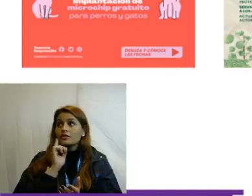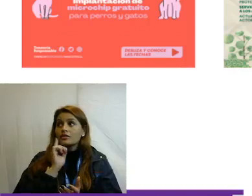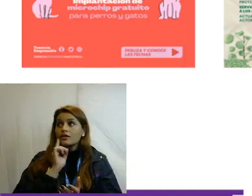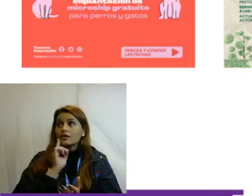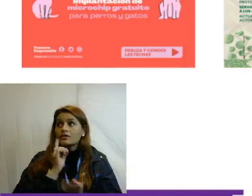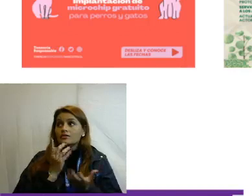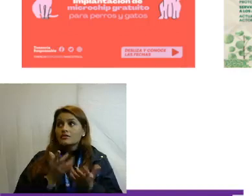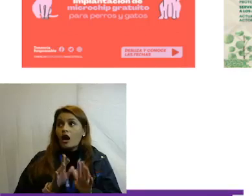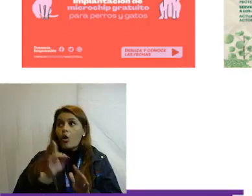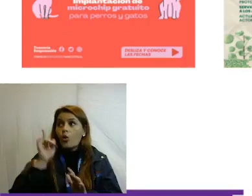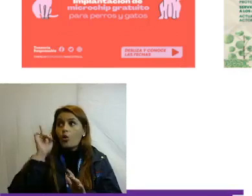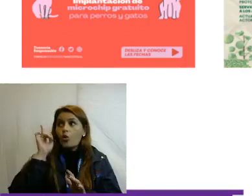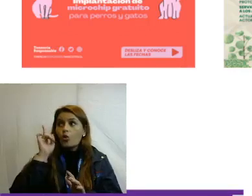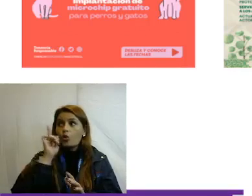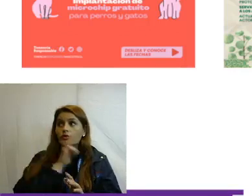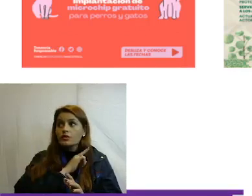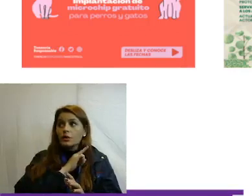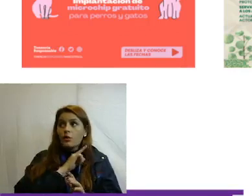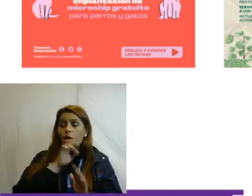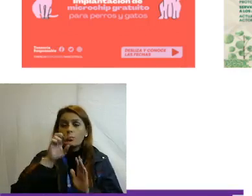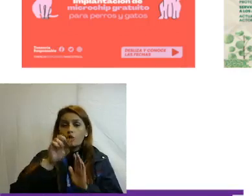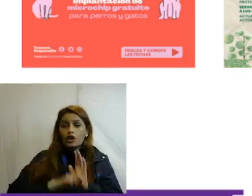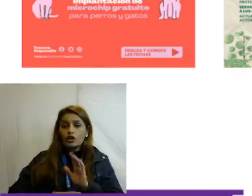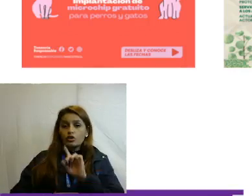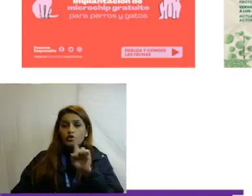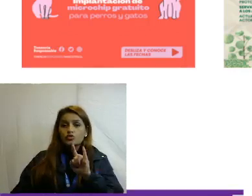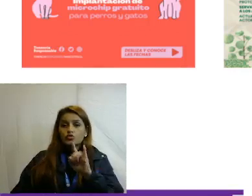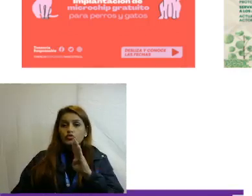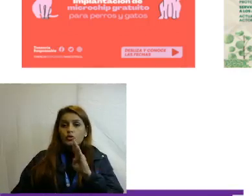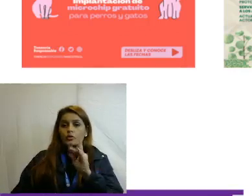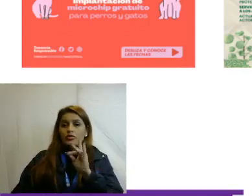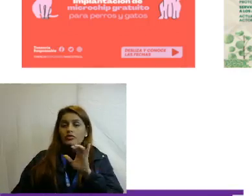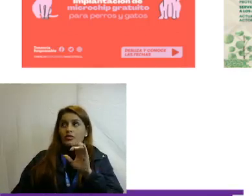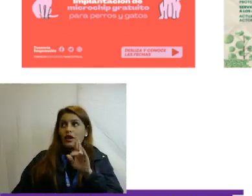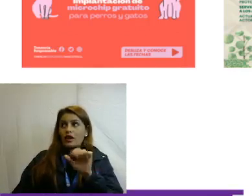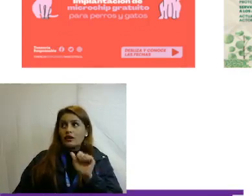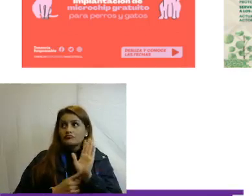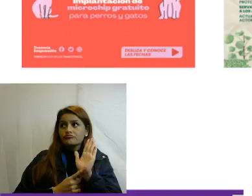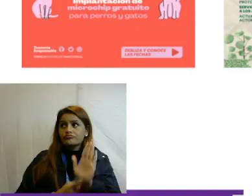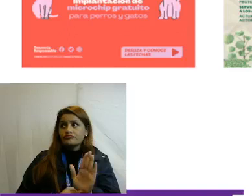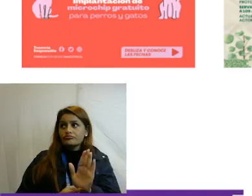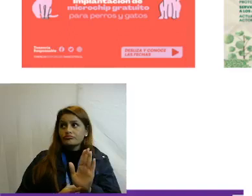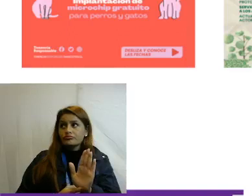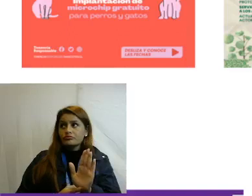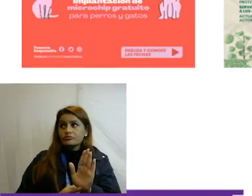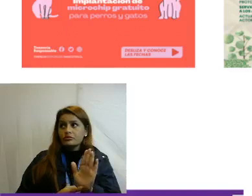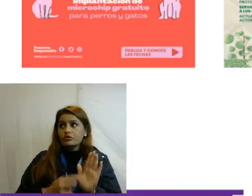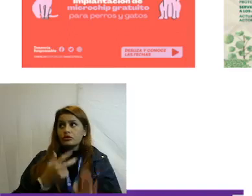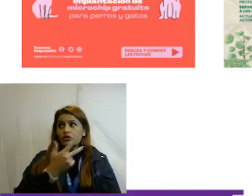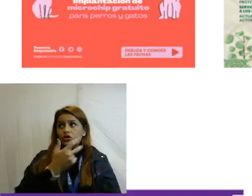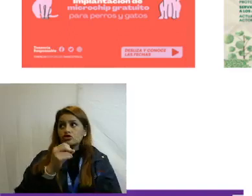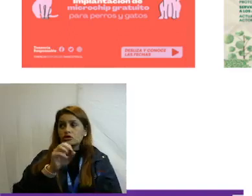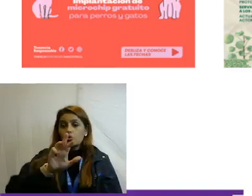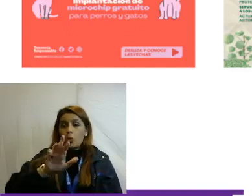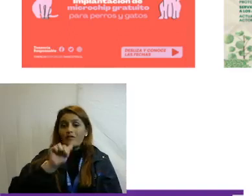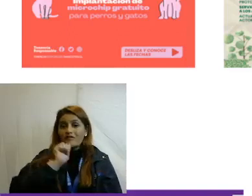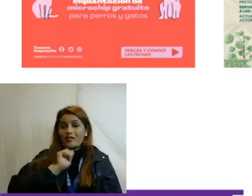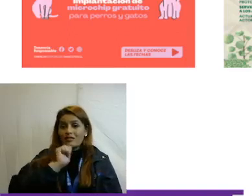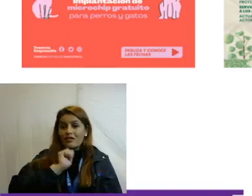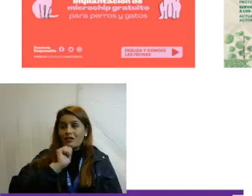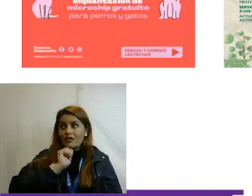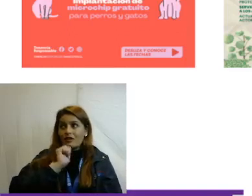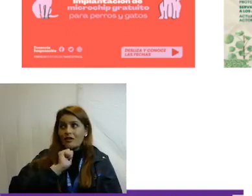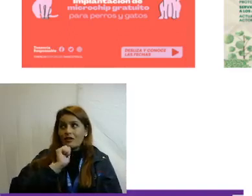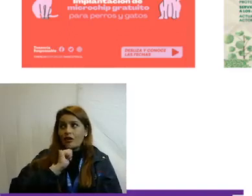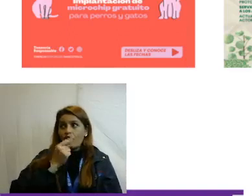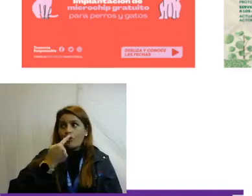ya la última parte del proyecto SUSDERE, con lo mencionado anteriormente, que son las 309 esterilizaciones pendientes.